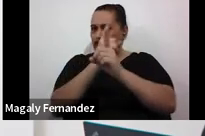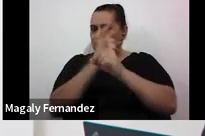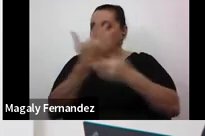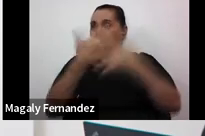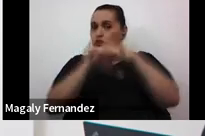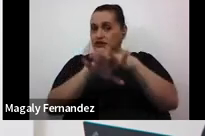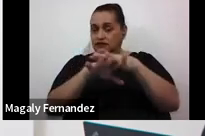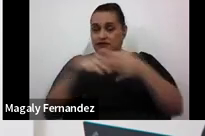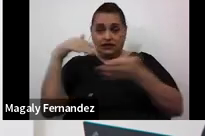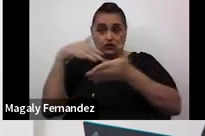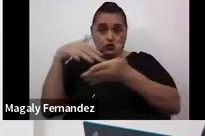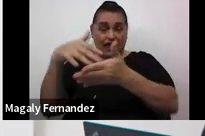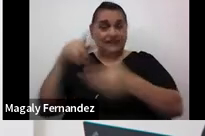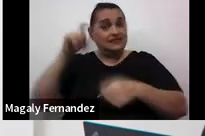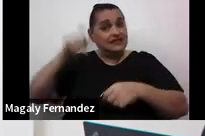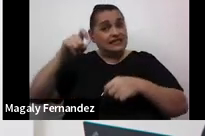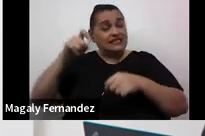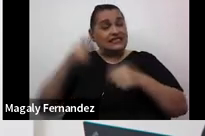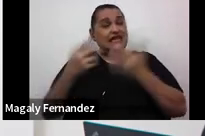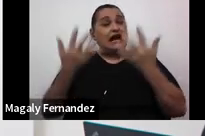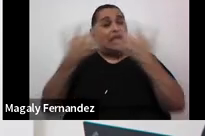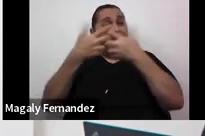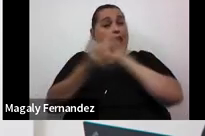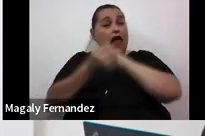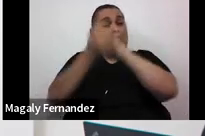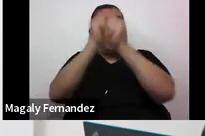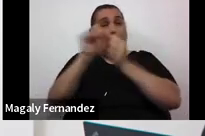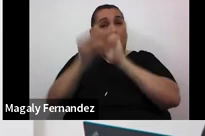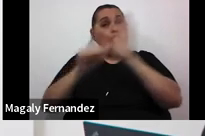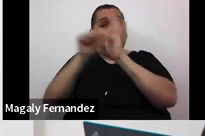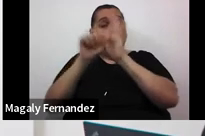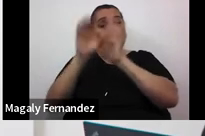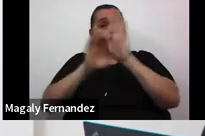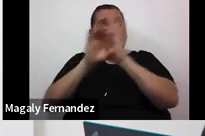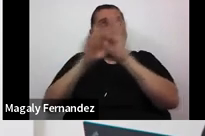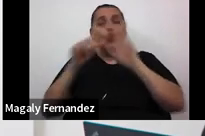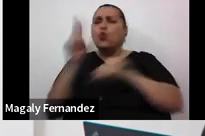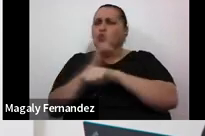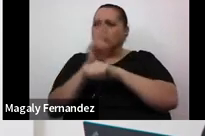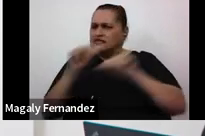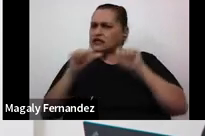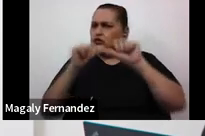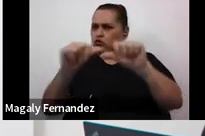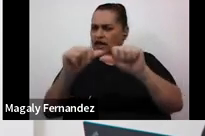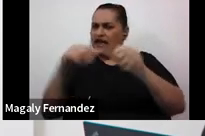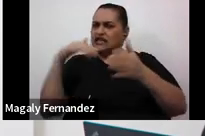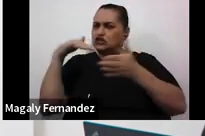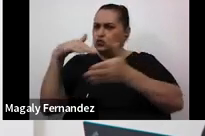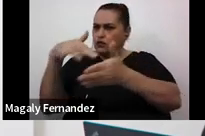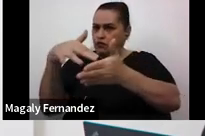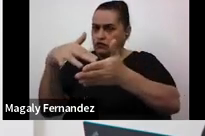los estudiantes que requieren adecuaciones curriculares se utiliza aún o no el término de estudiantes